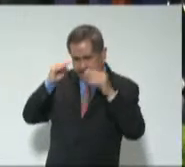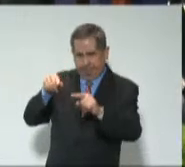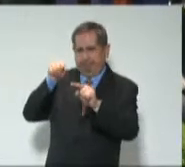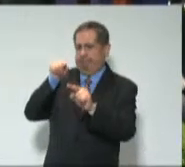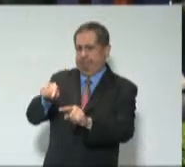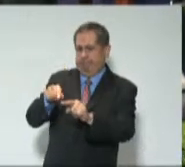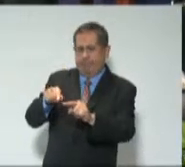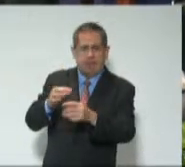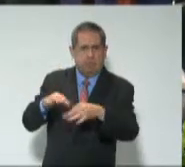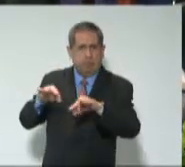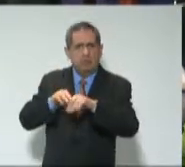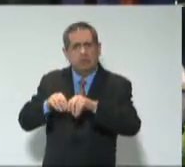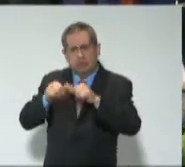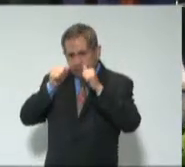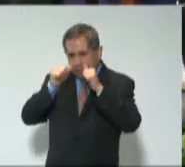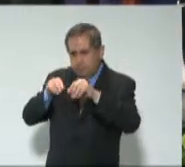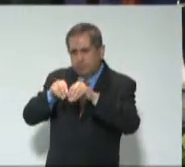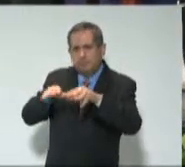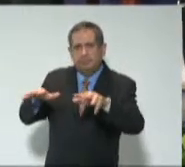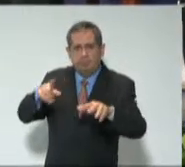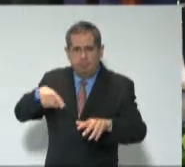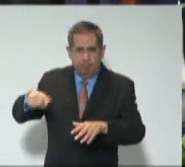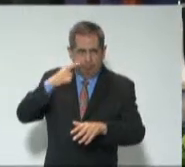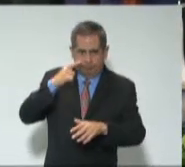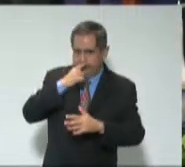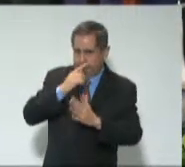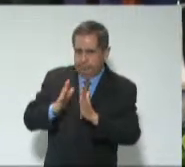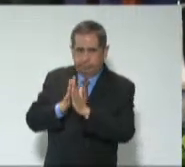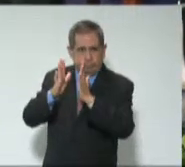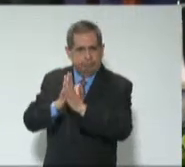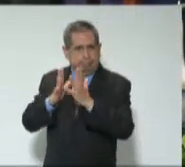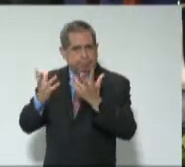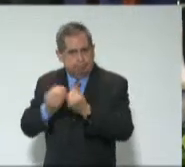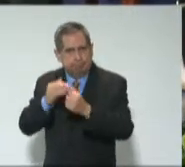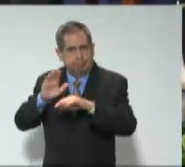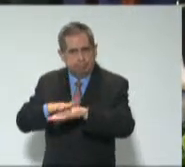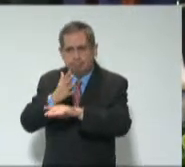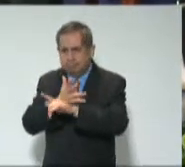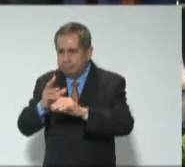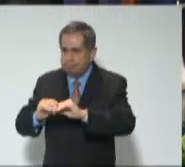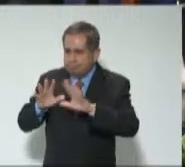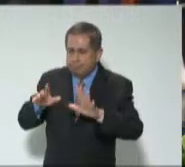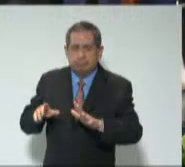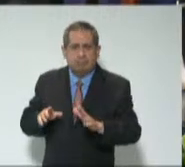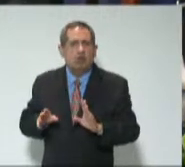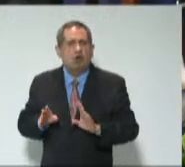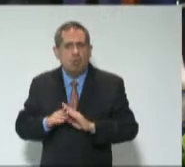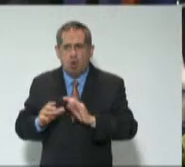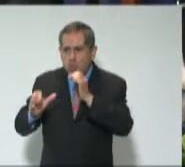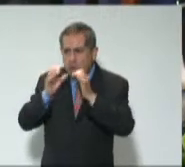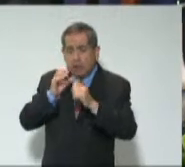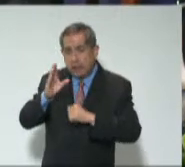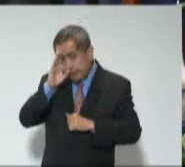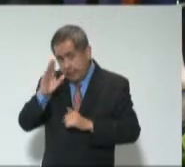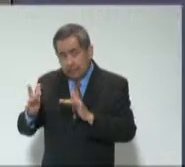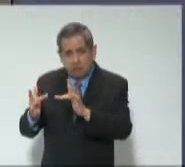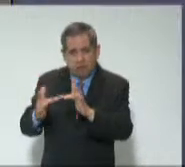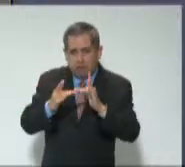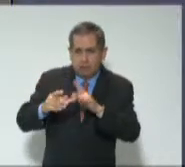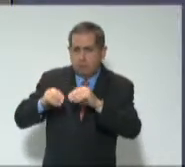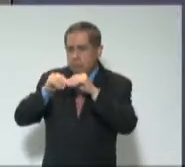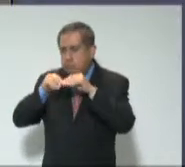la expansión democrática de la transparencia promoviendo una comunicación directa